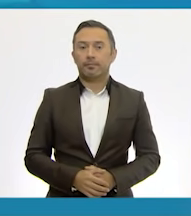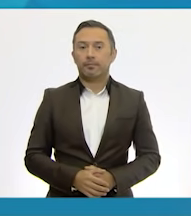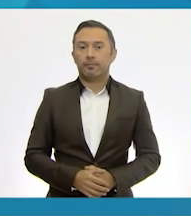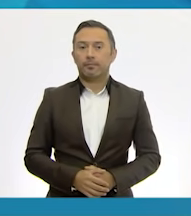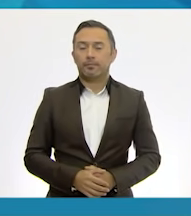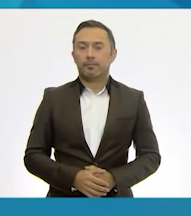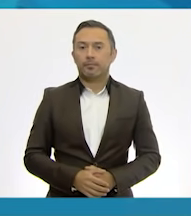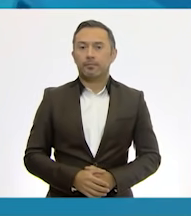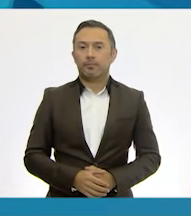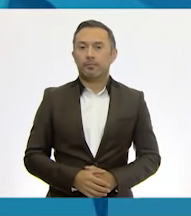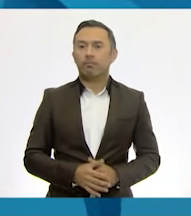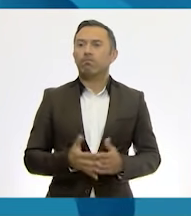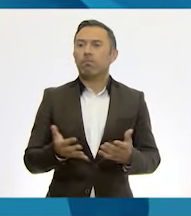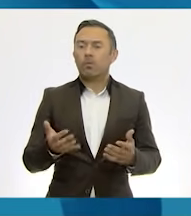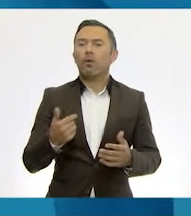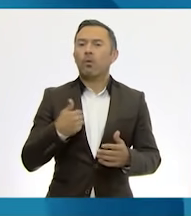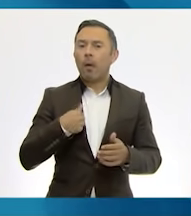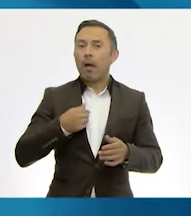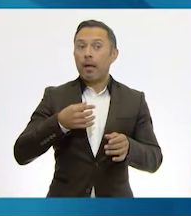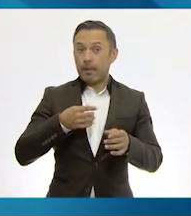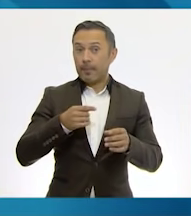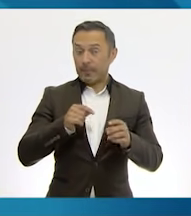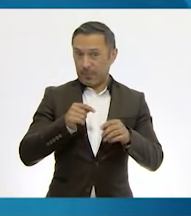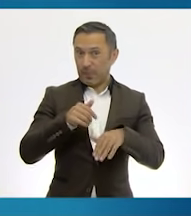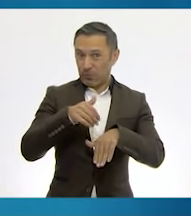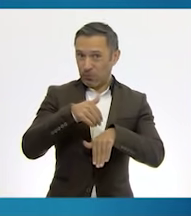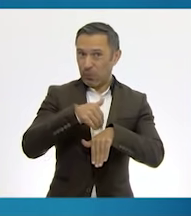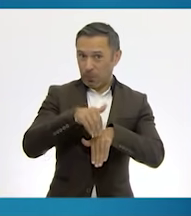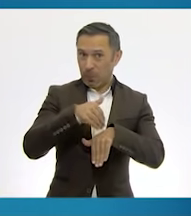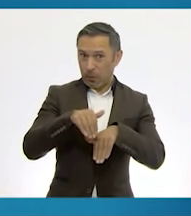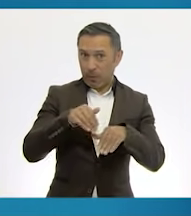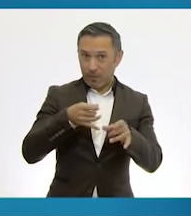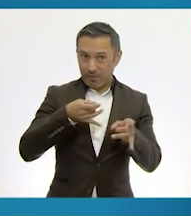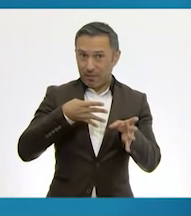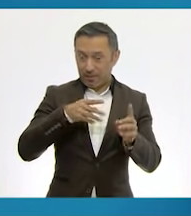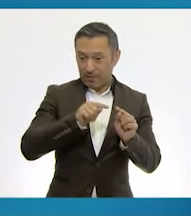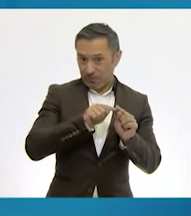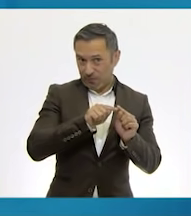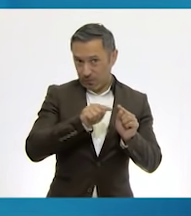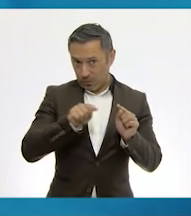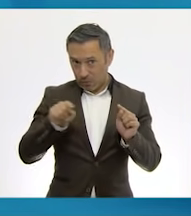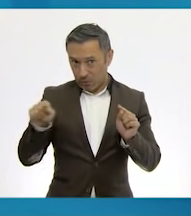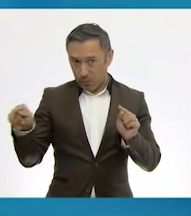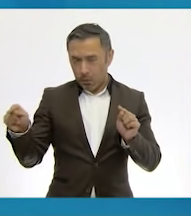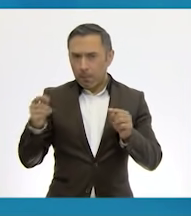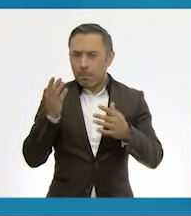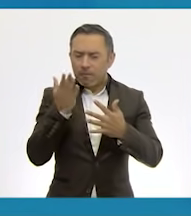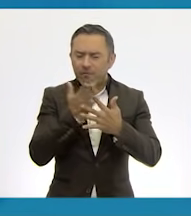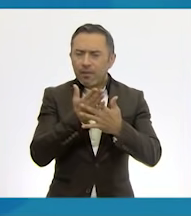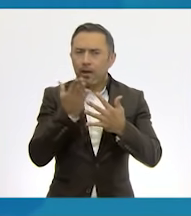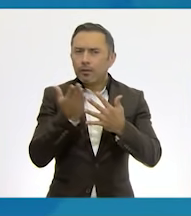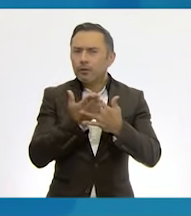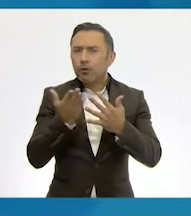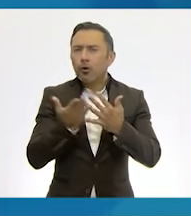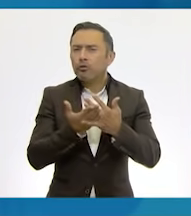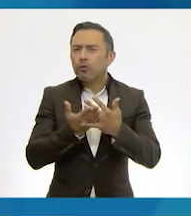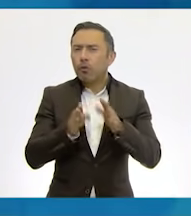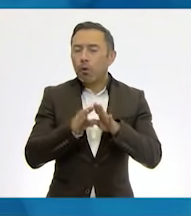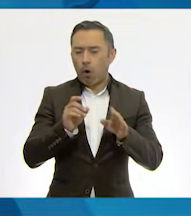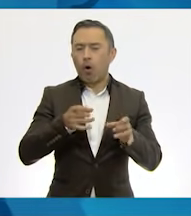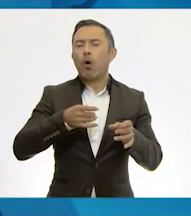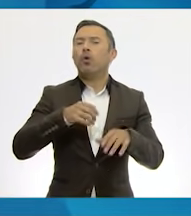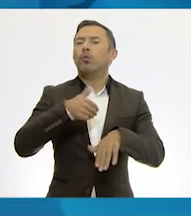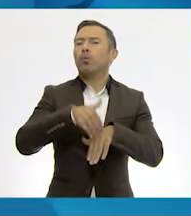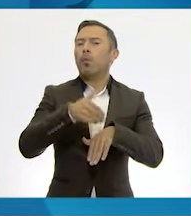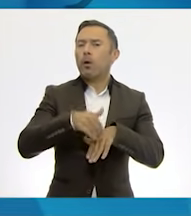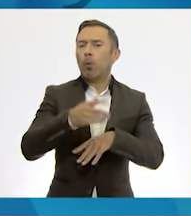¿Cómo es que voy a representar esta fracción dentro de una recta numérica? Si ya sé cómo representar números enteros, pero ¿y